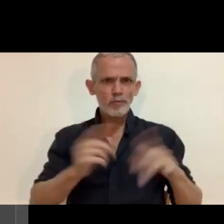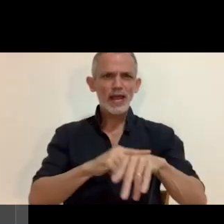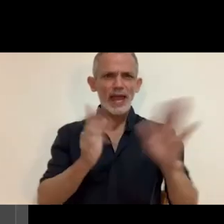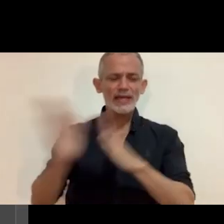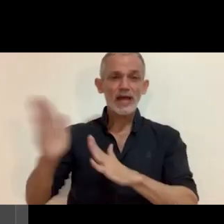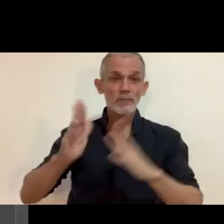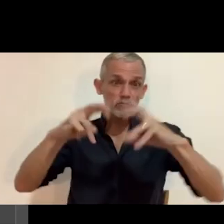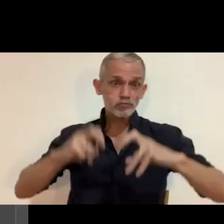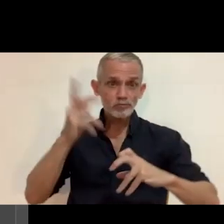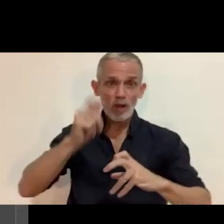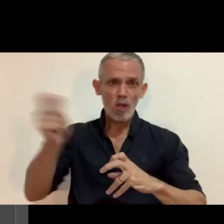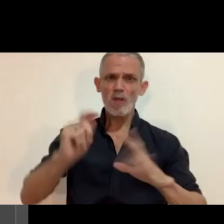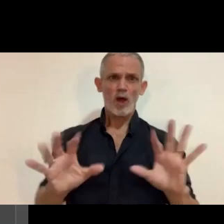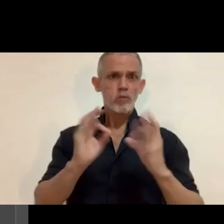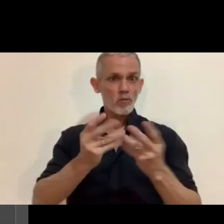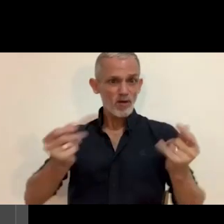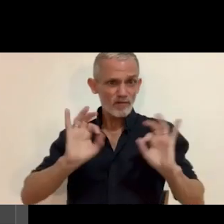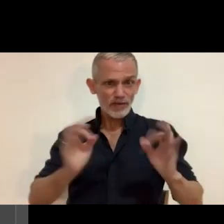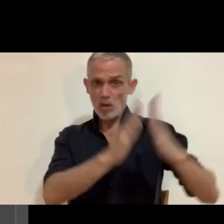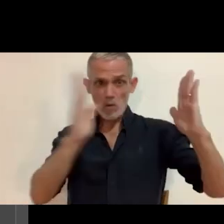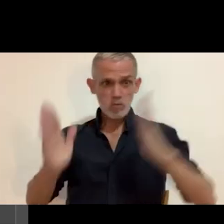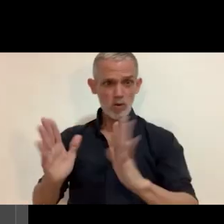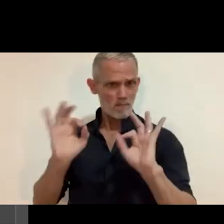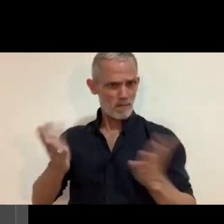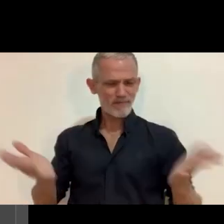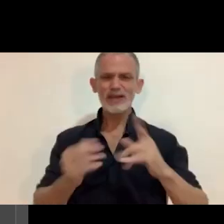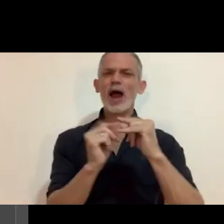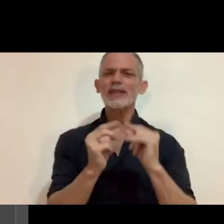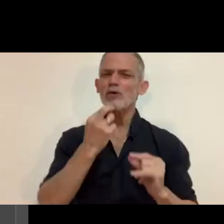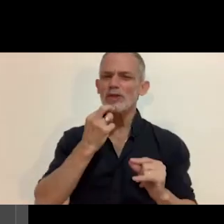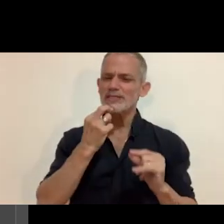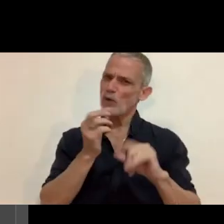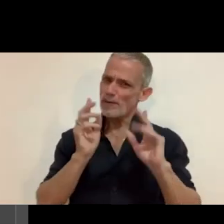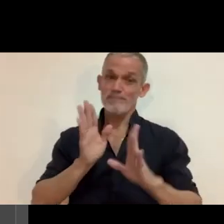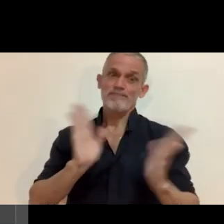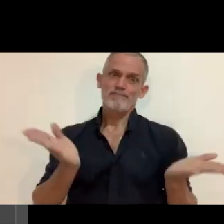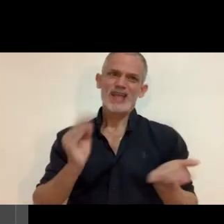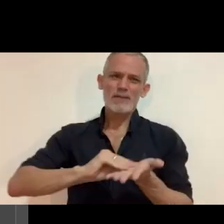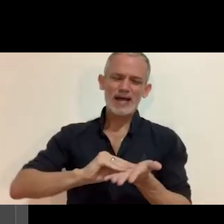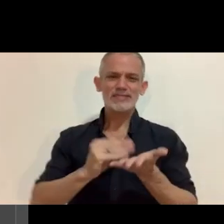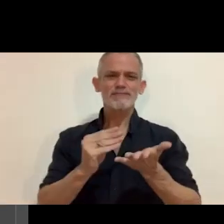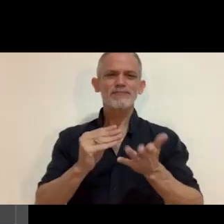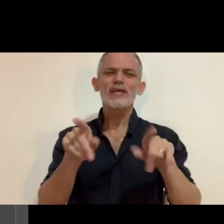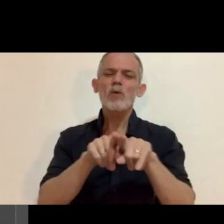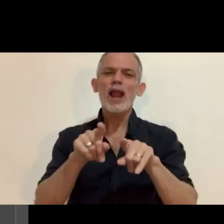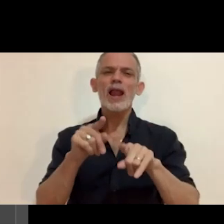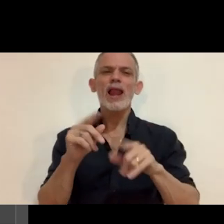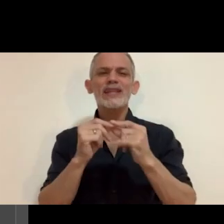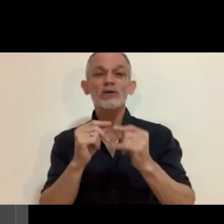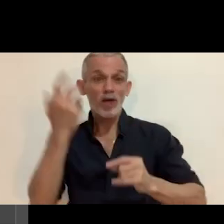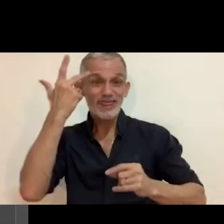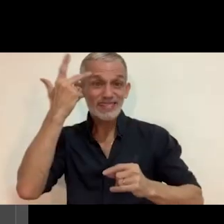que precluyó, ¿sí? Y además el artículo 19, y les digo más, al igual que el artículo 18, son